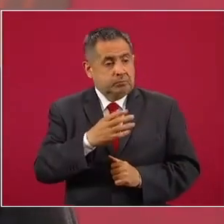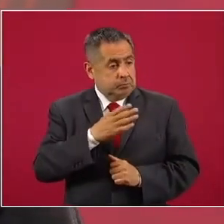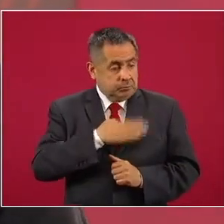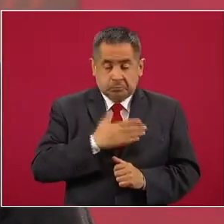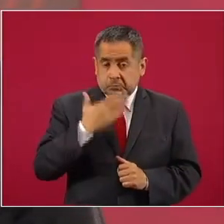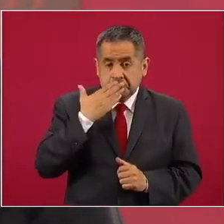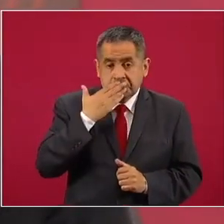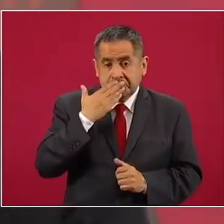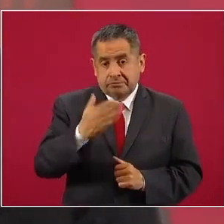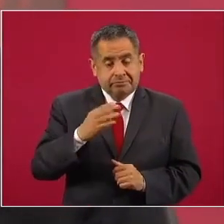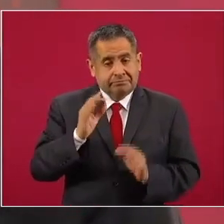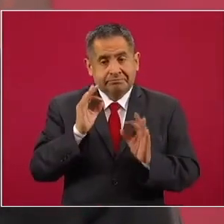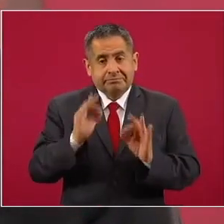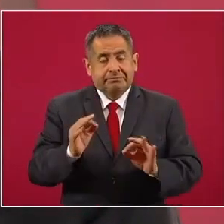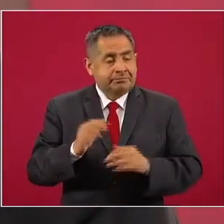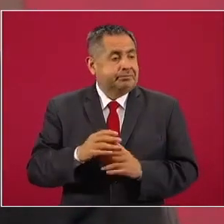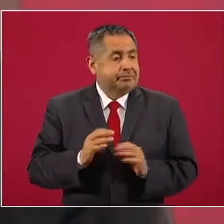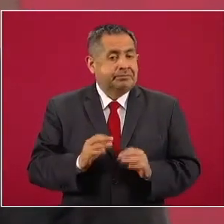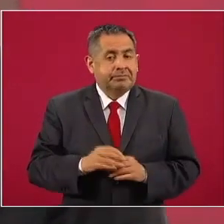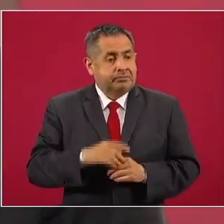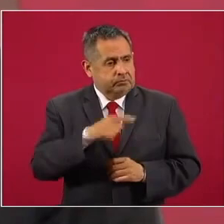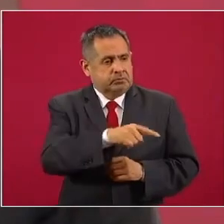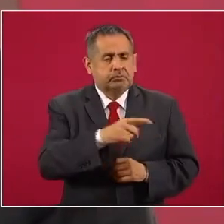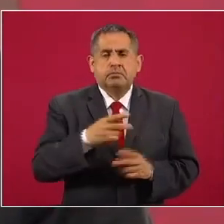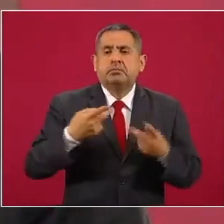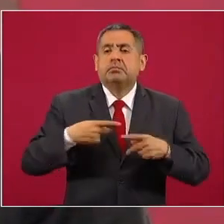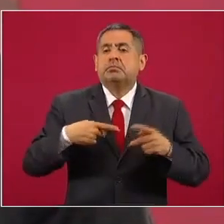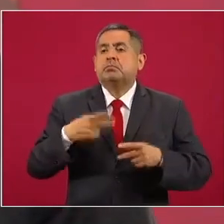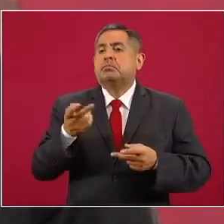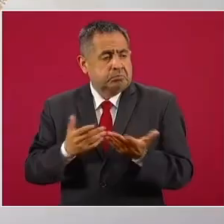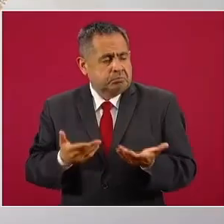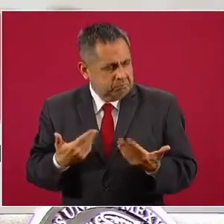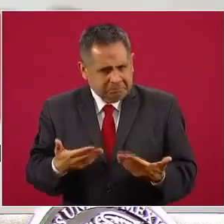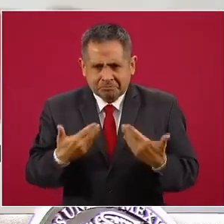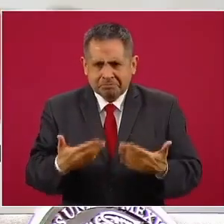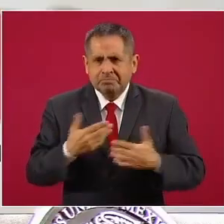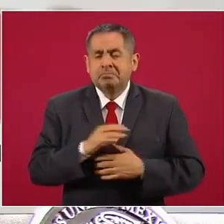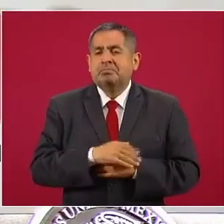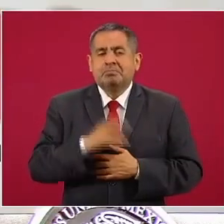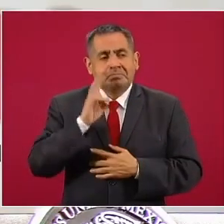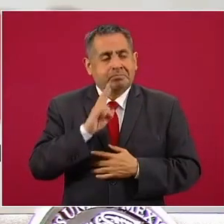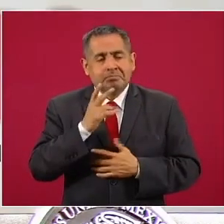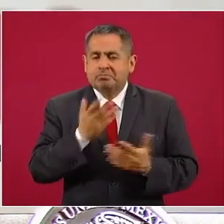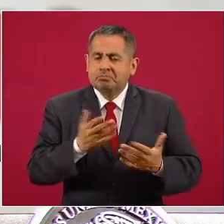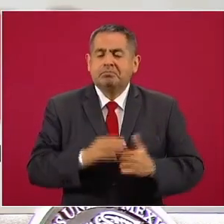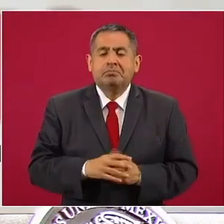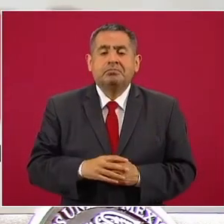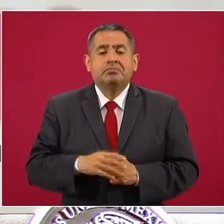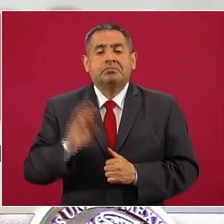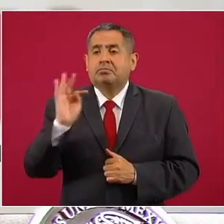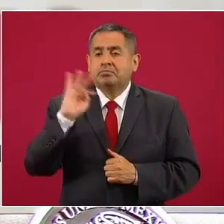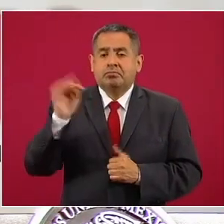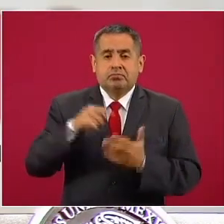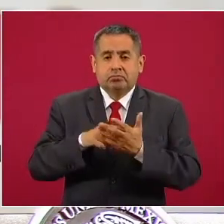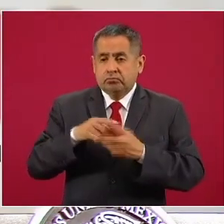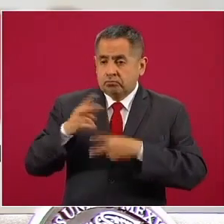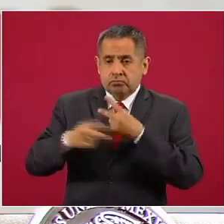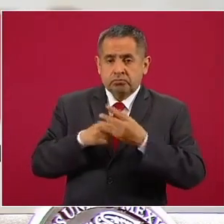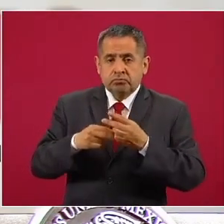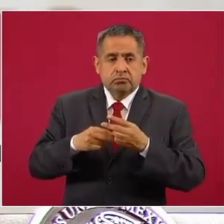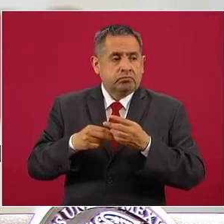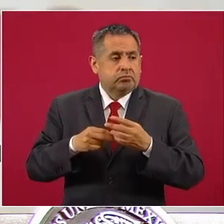que se le consulte a la gente, y si se va a llevar a cabo